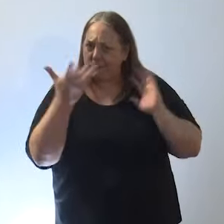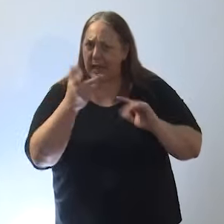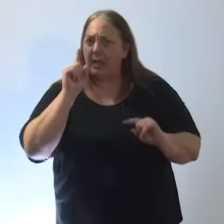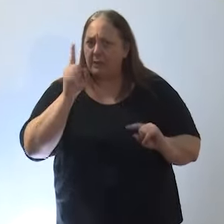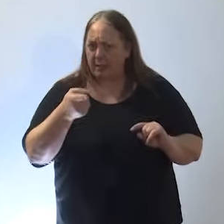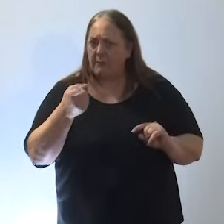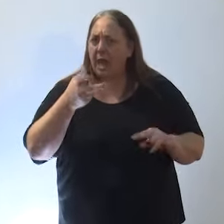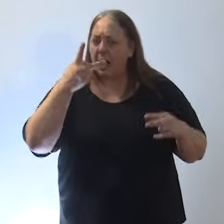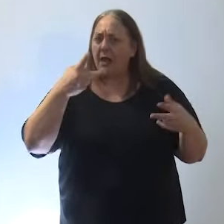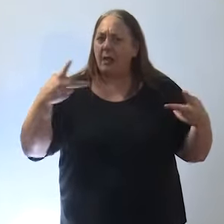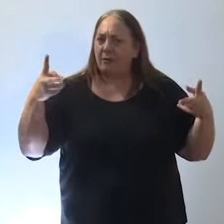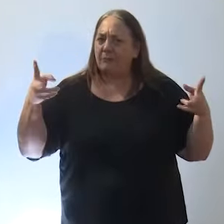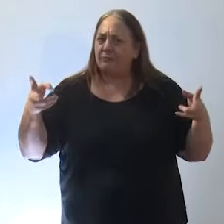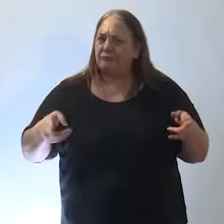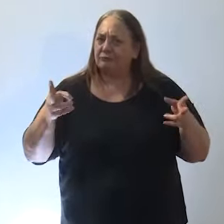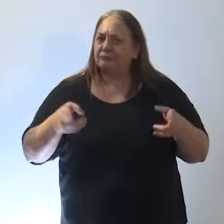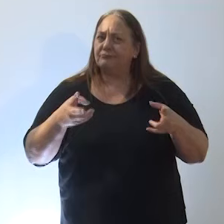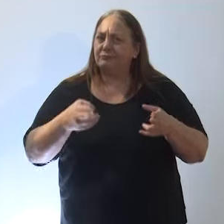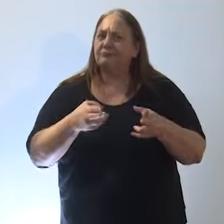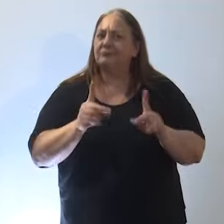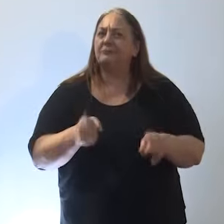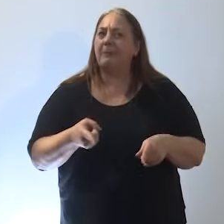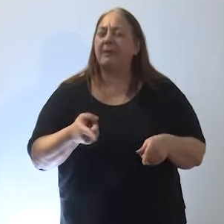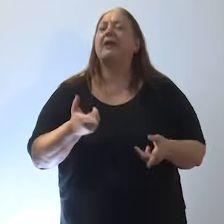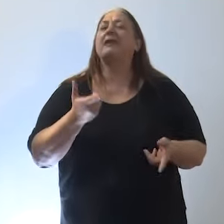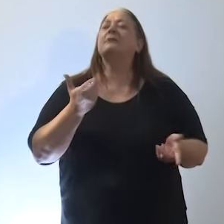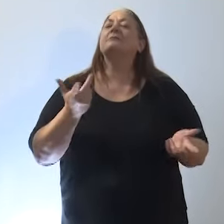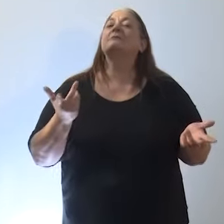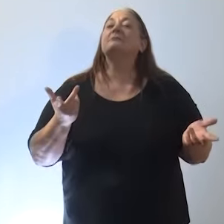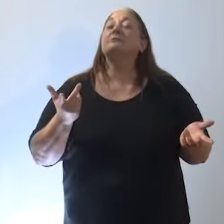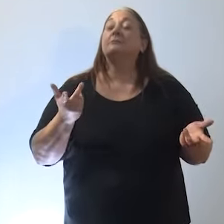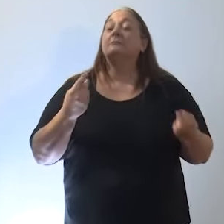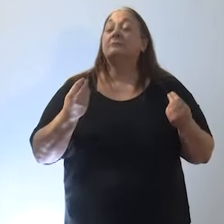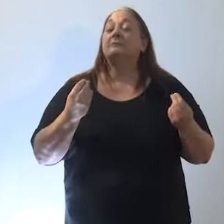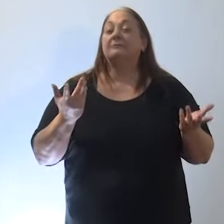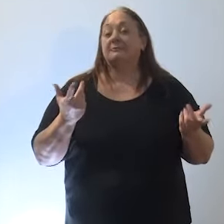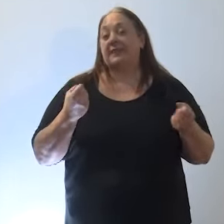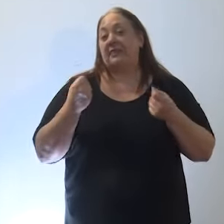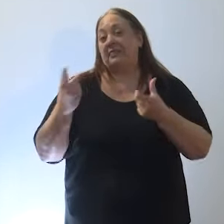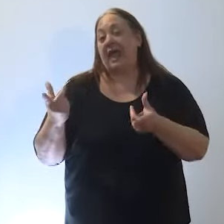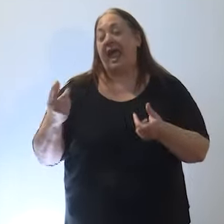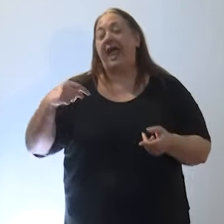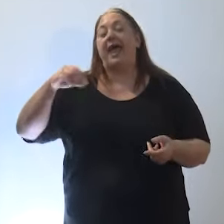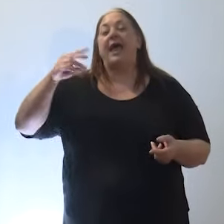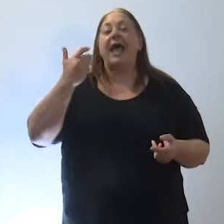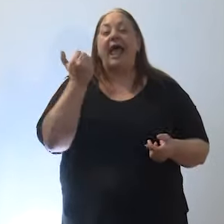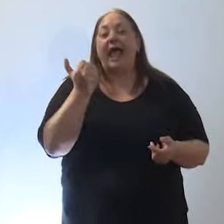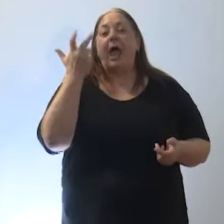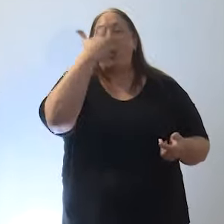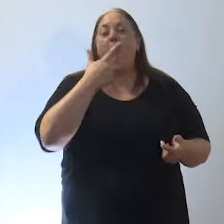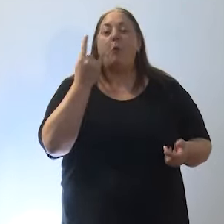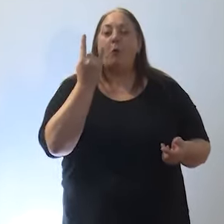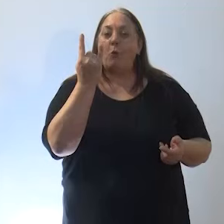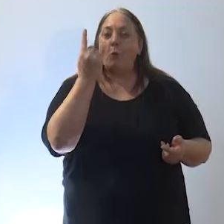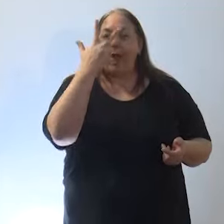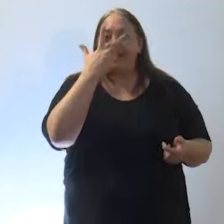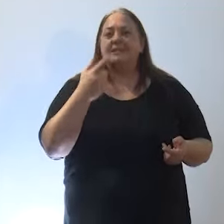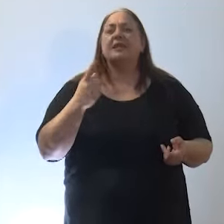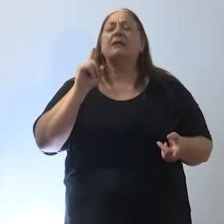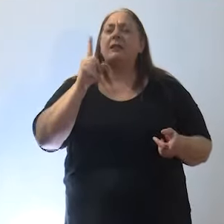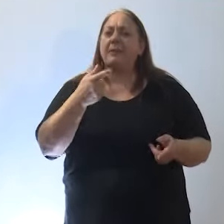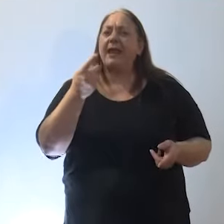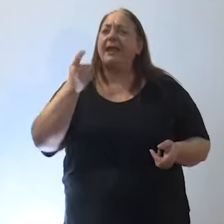planes le también está anulando planes porque fortalece la asignación universal y también duplicó la tarjeta alimentar